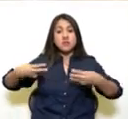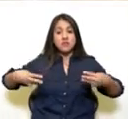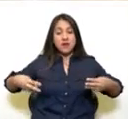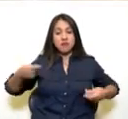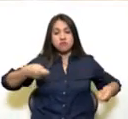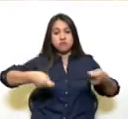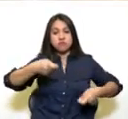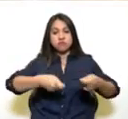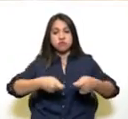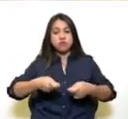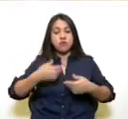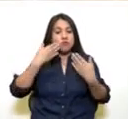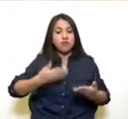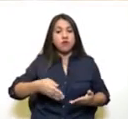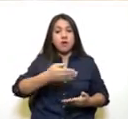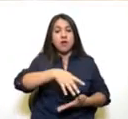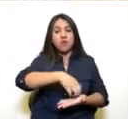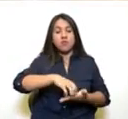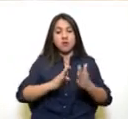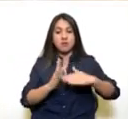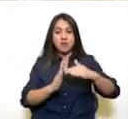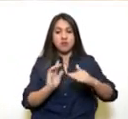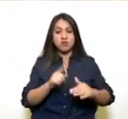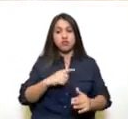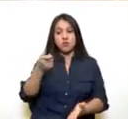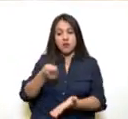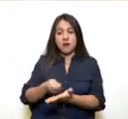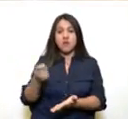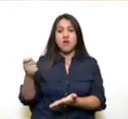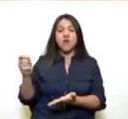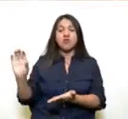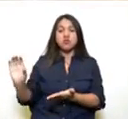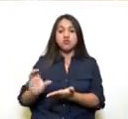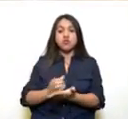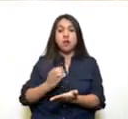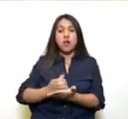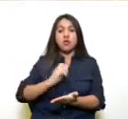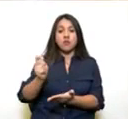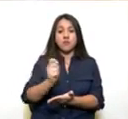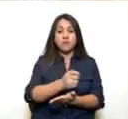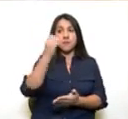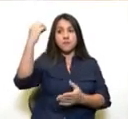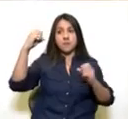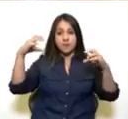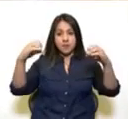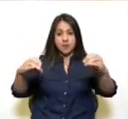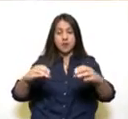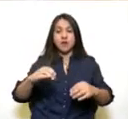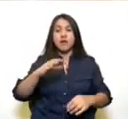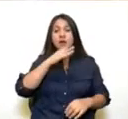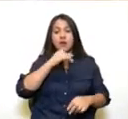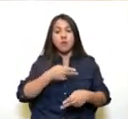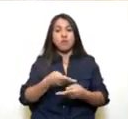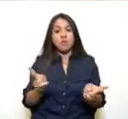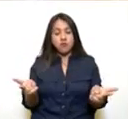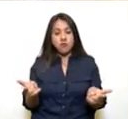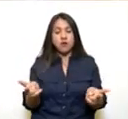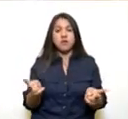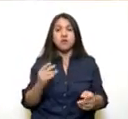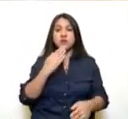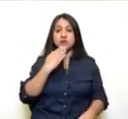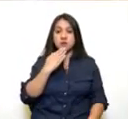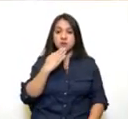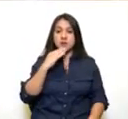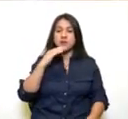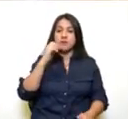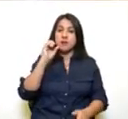pagamos los sueldos el alumbrado público el agua pública que se consume para regar